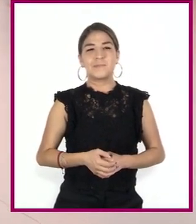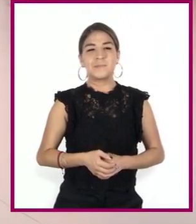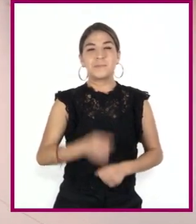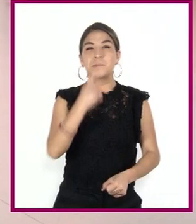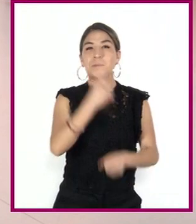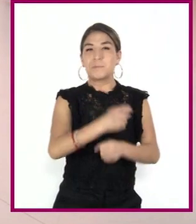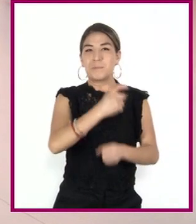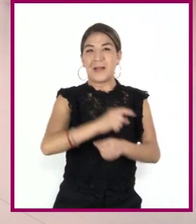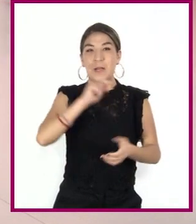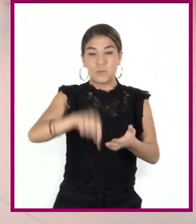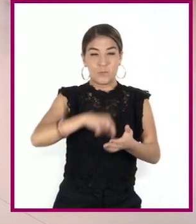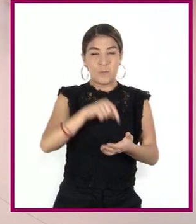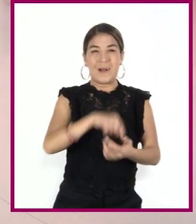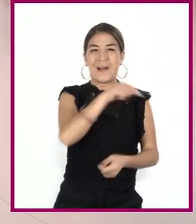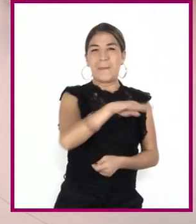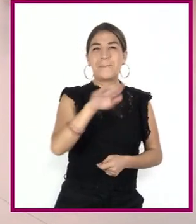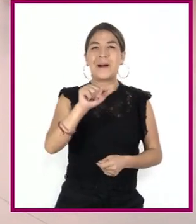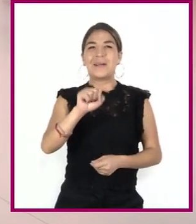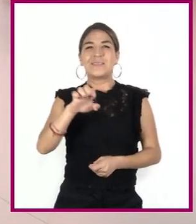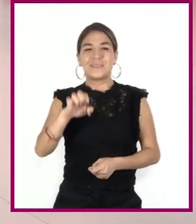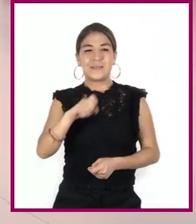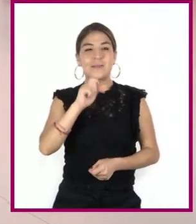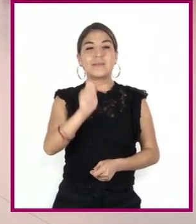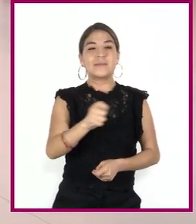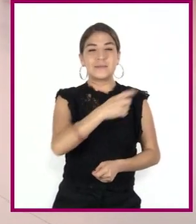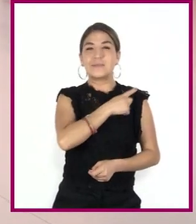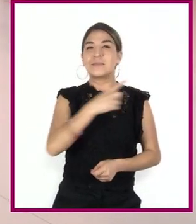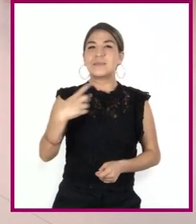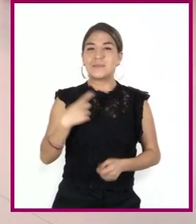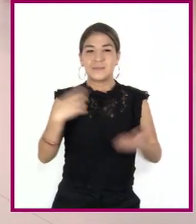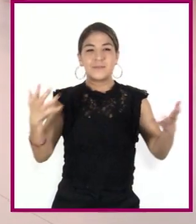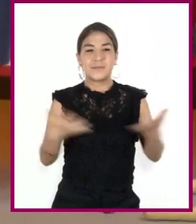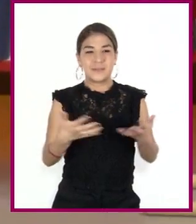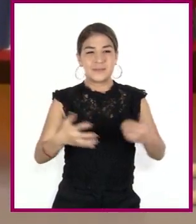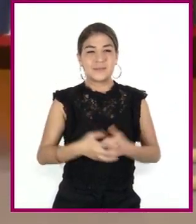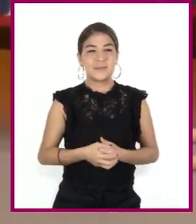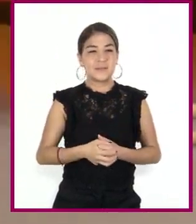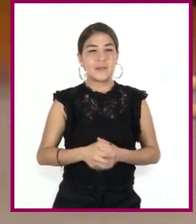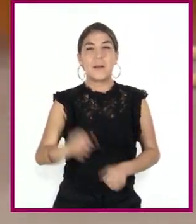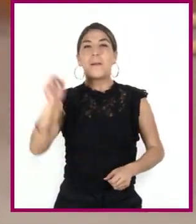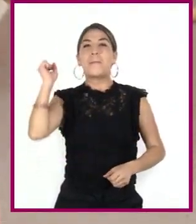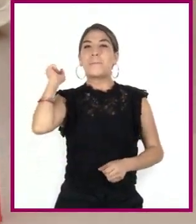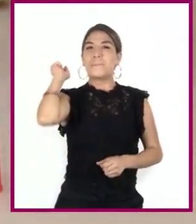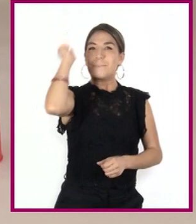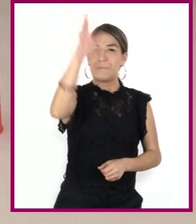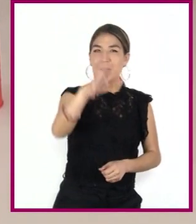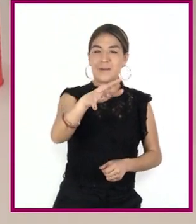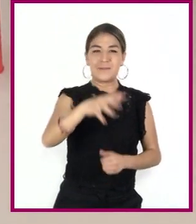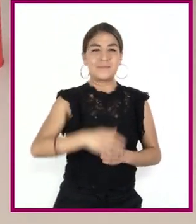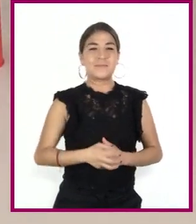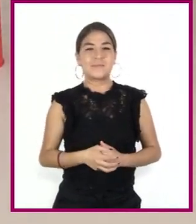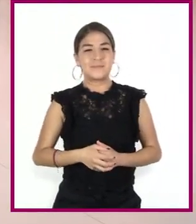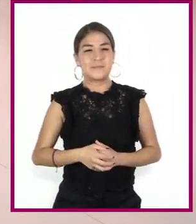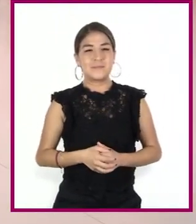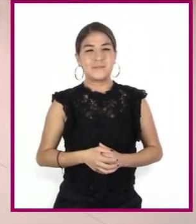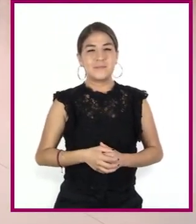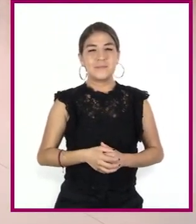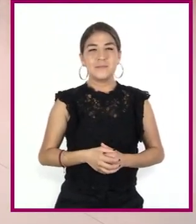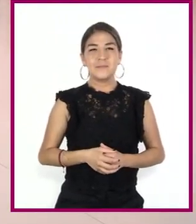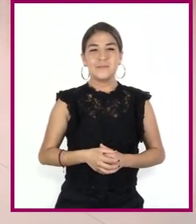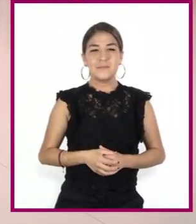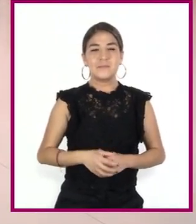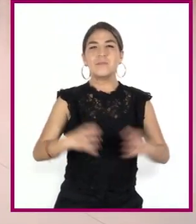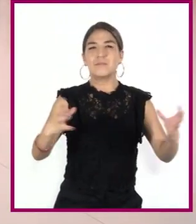en la primer base vamos a tener que realizar lanzamientos hacia